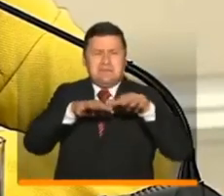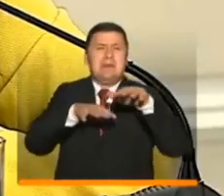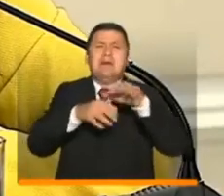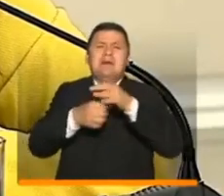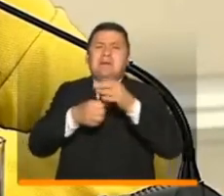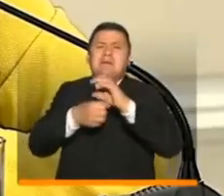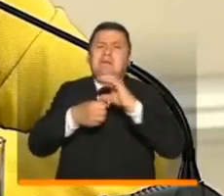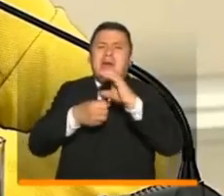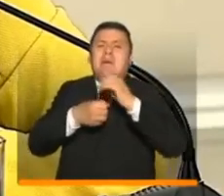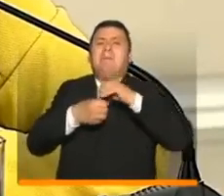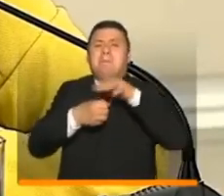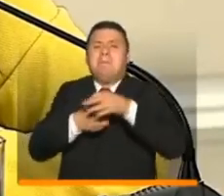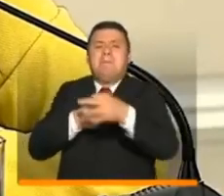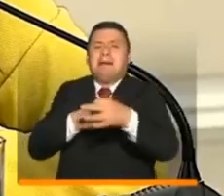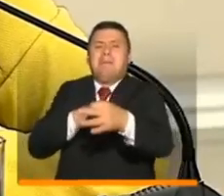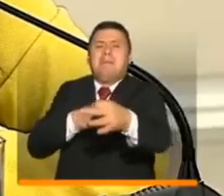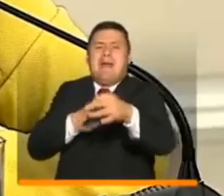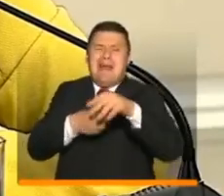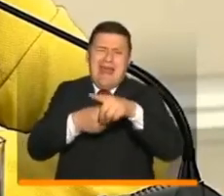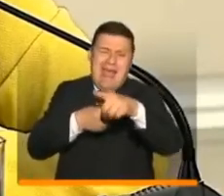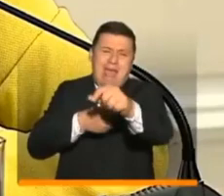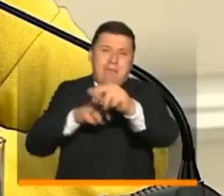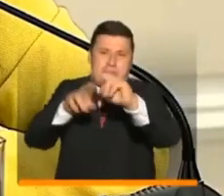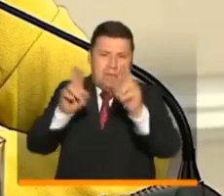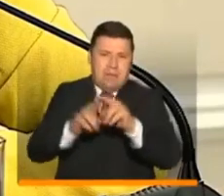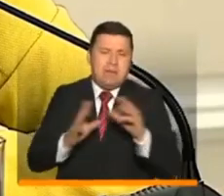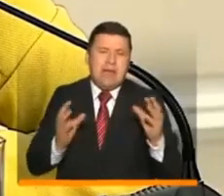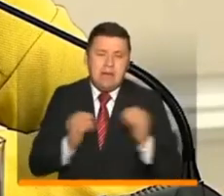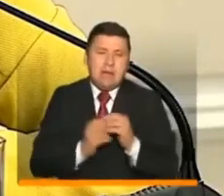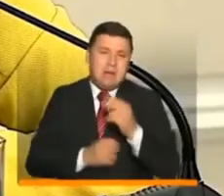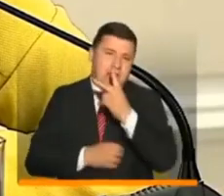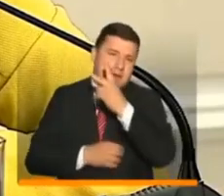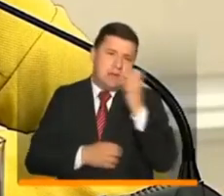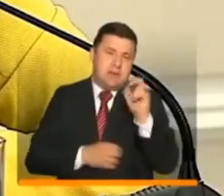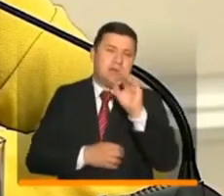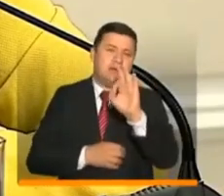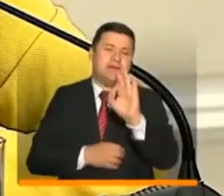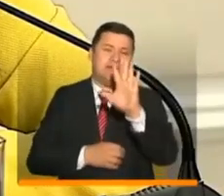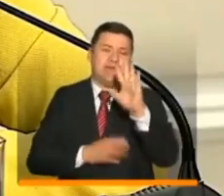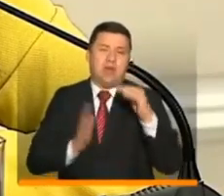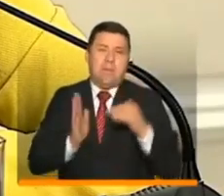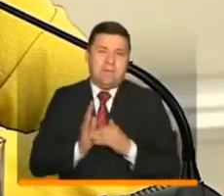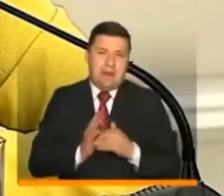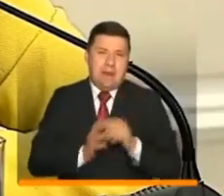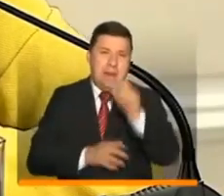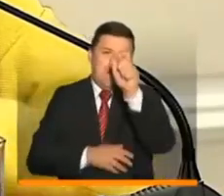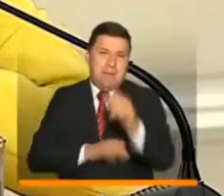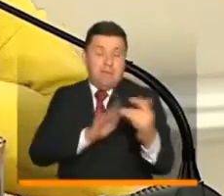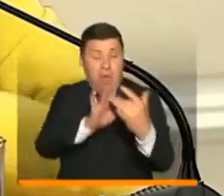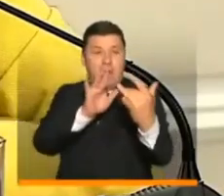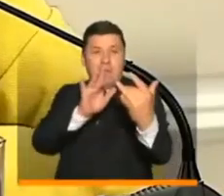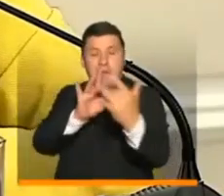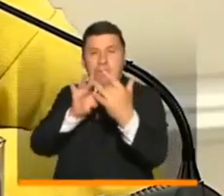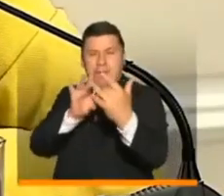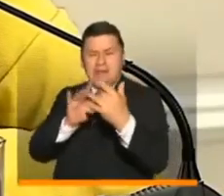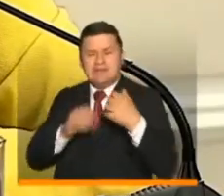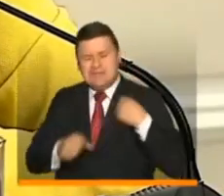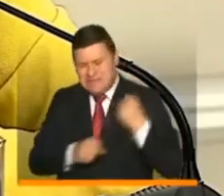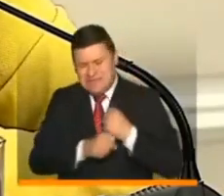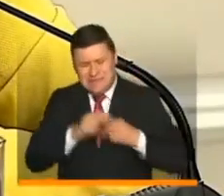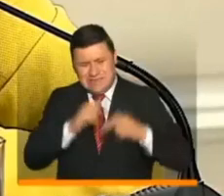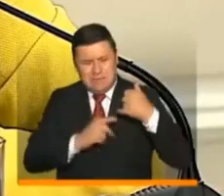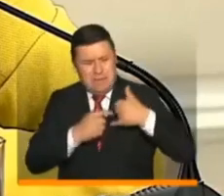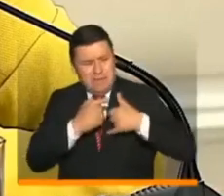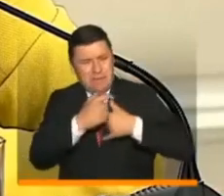empezamos a contar esas 10 semanas, vamos a llegar a más de 235 mil personas. Y no solo eso,